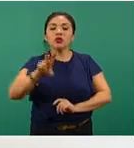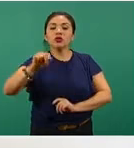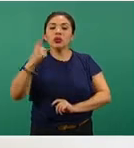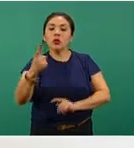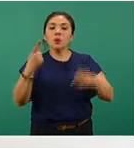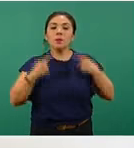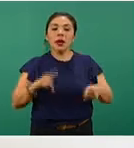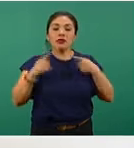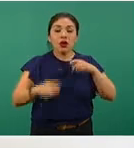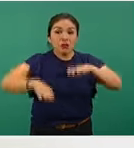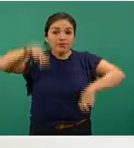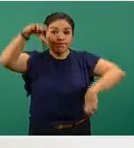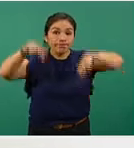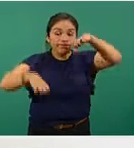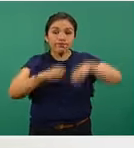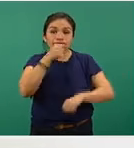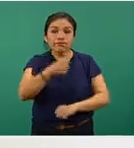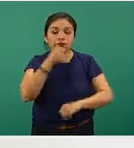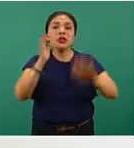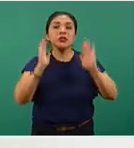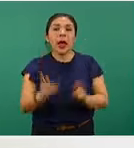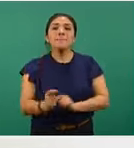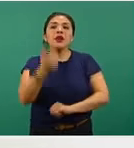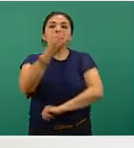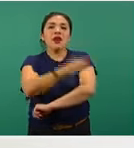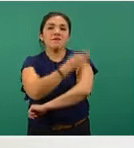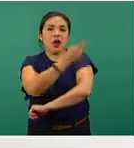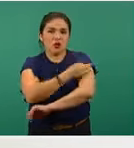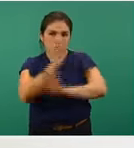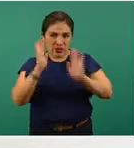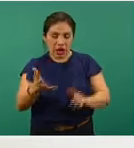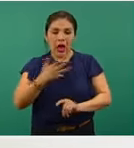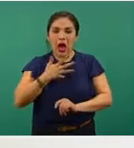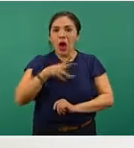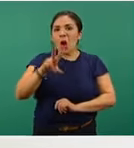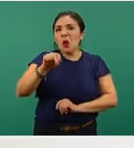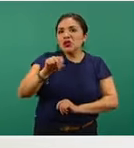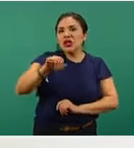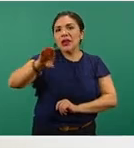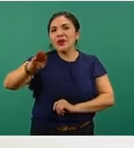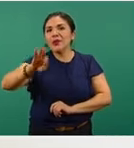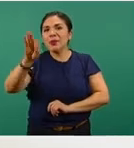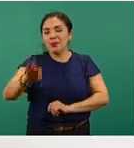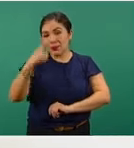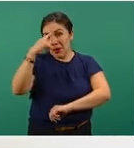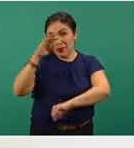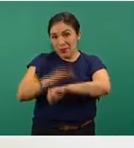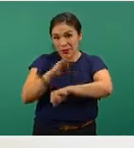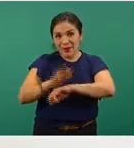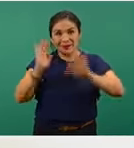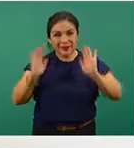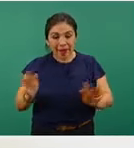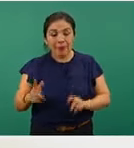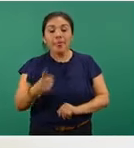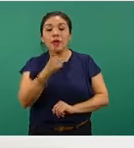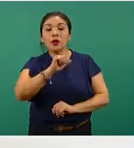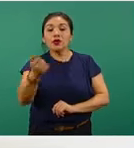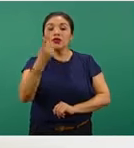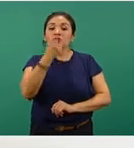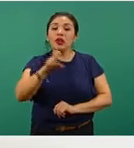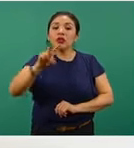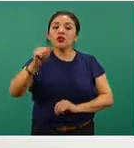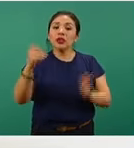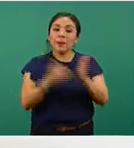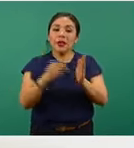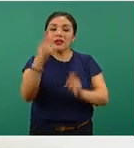4,793,981 personas adultas mayores ya tienen la primera dosis, ya tienen 80-90% de la protección, y